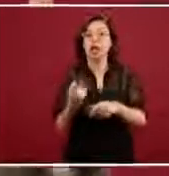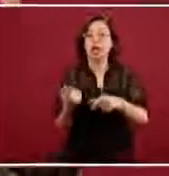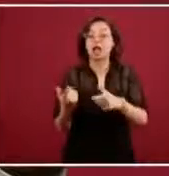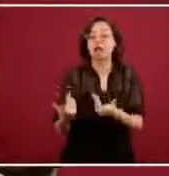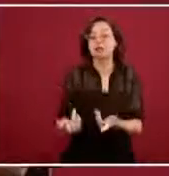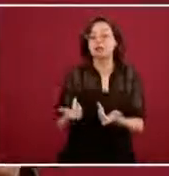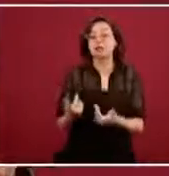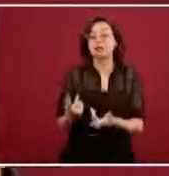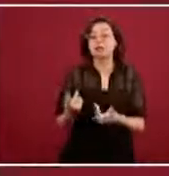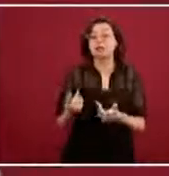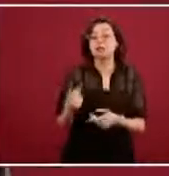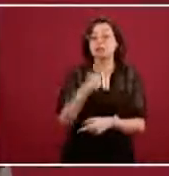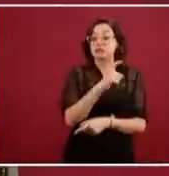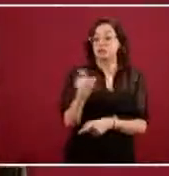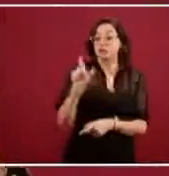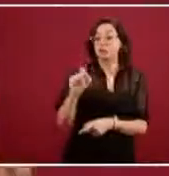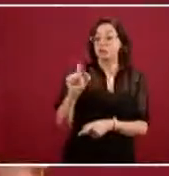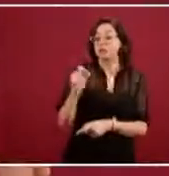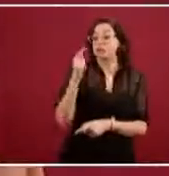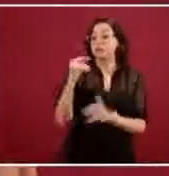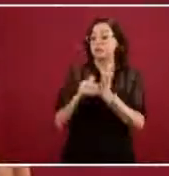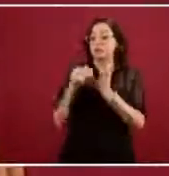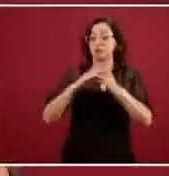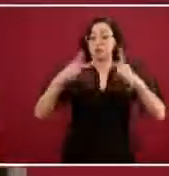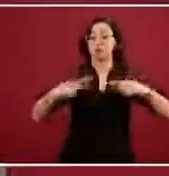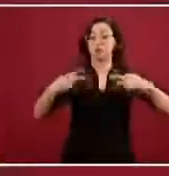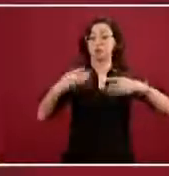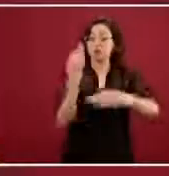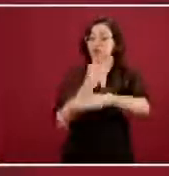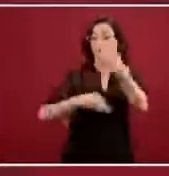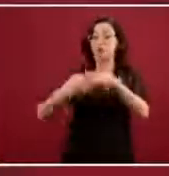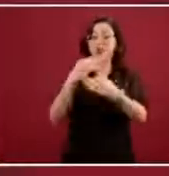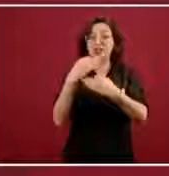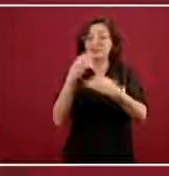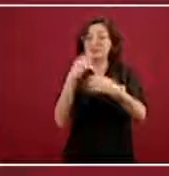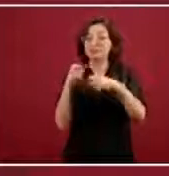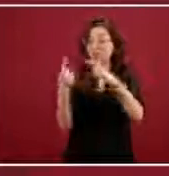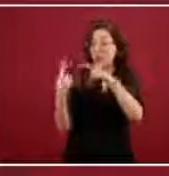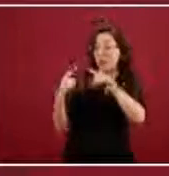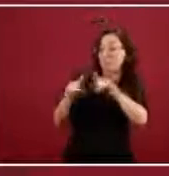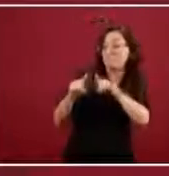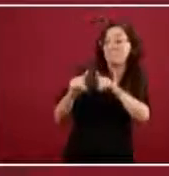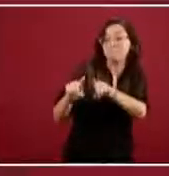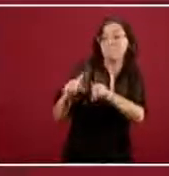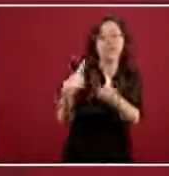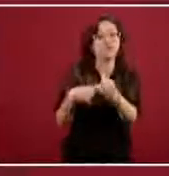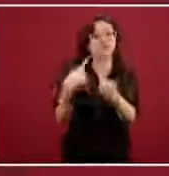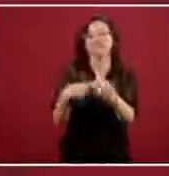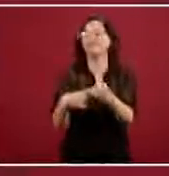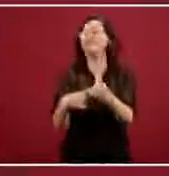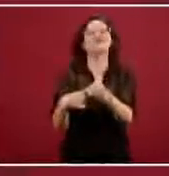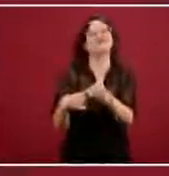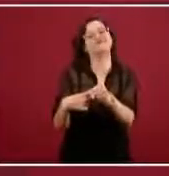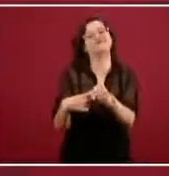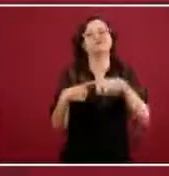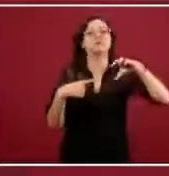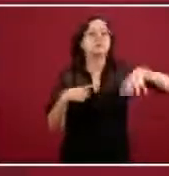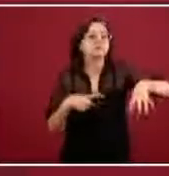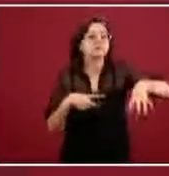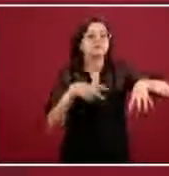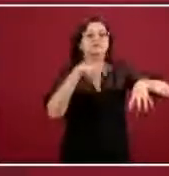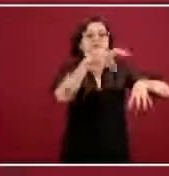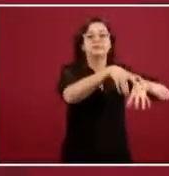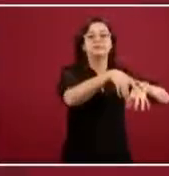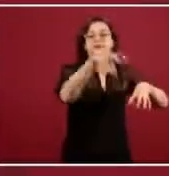los 127 millones de personas en el país, sino que están fragmentados, segmentados por